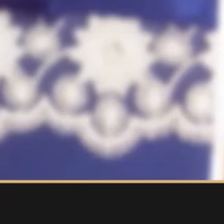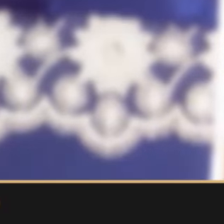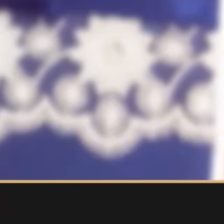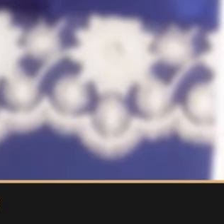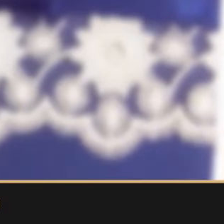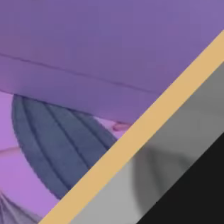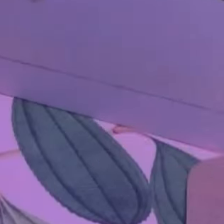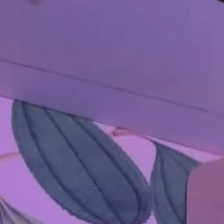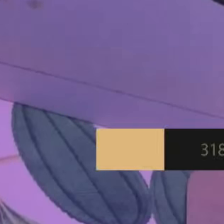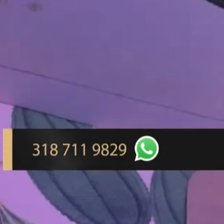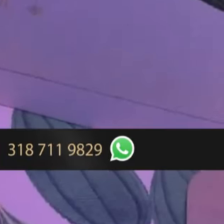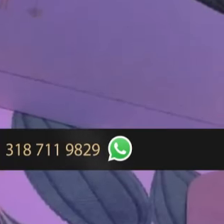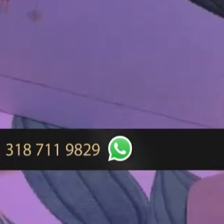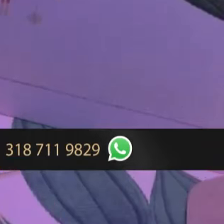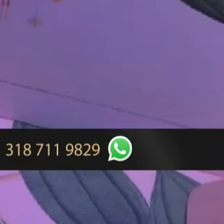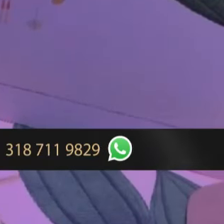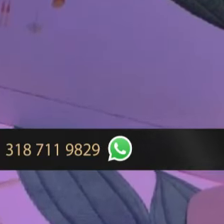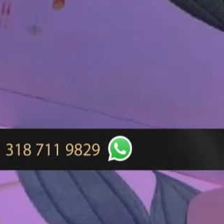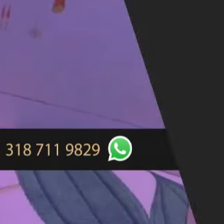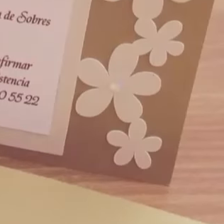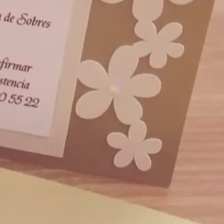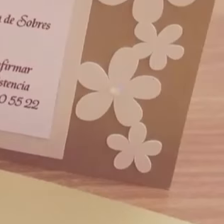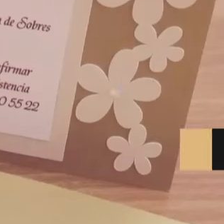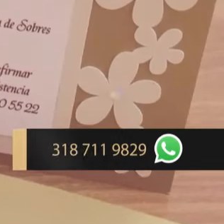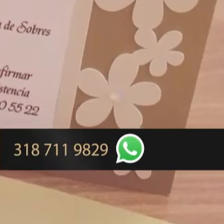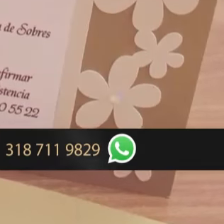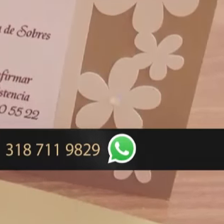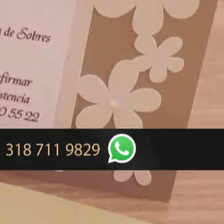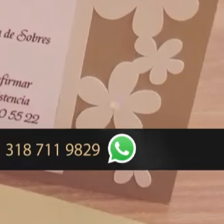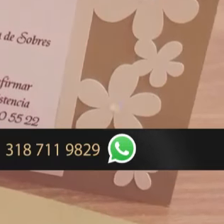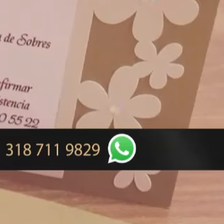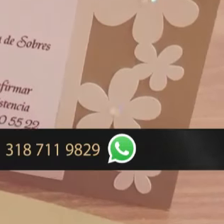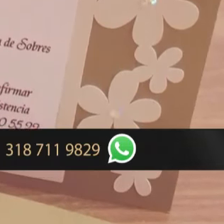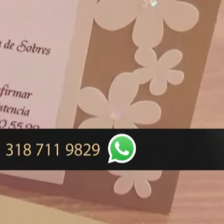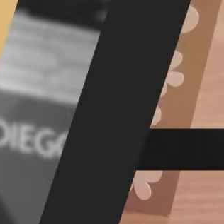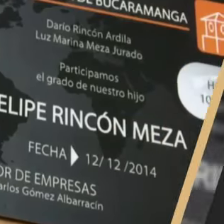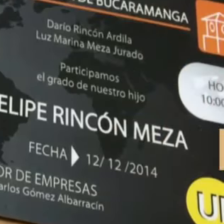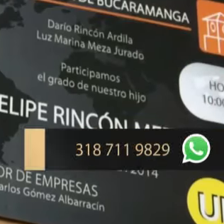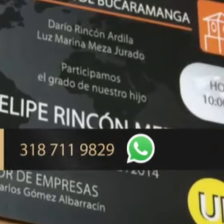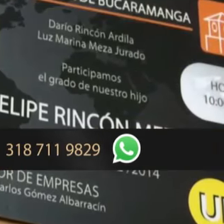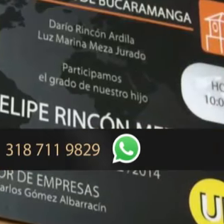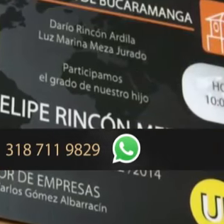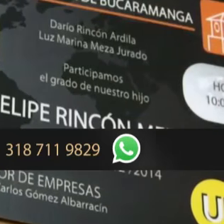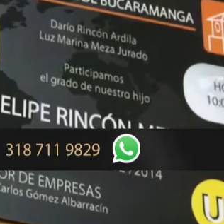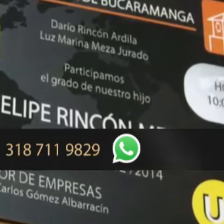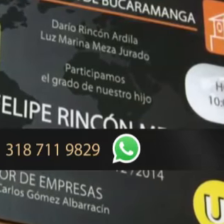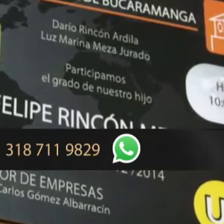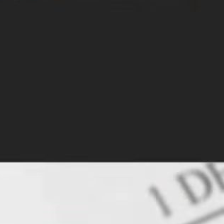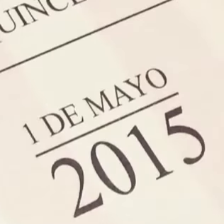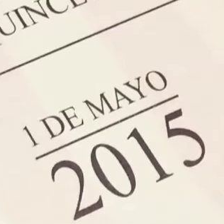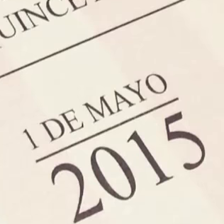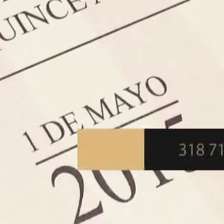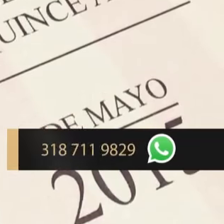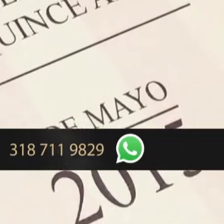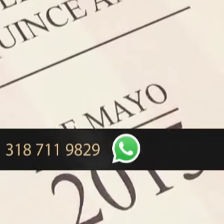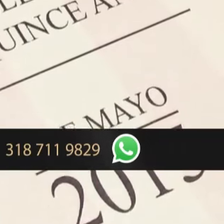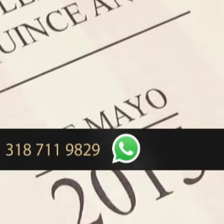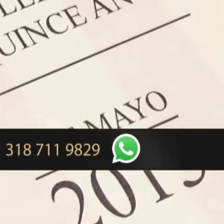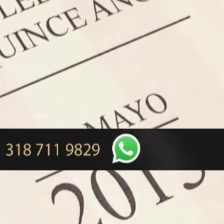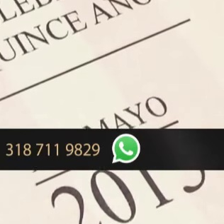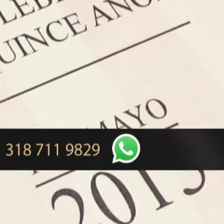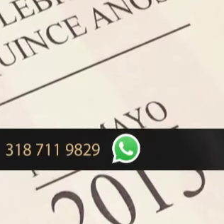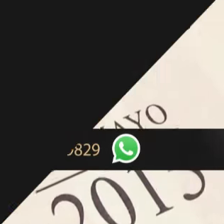Calígrafos, tarjetería fina, impresos y tarjetas con el más estricto nivel de calidad, la mejor atención personalizada y diseños de vanguardia para